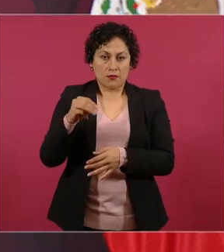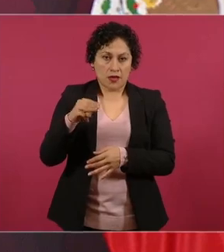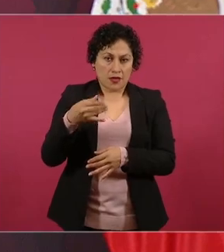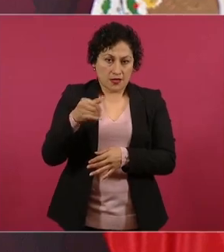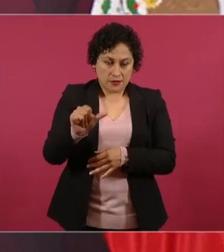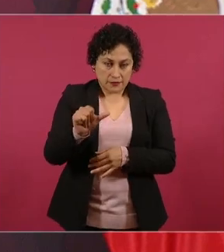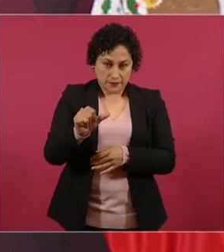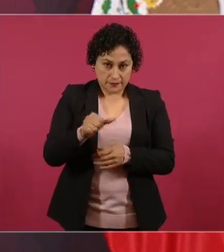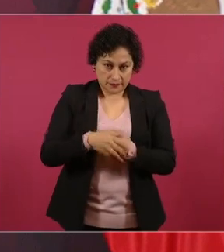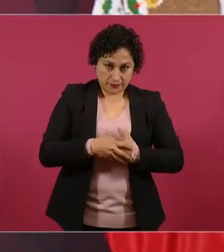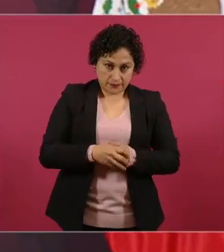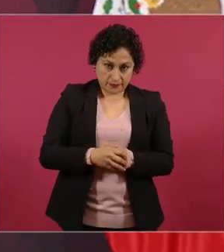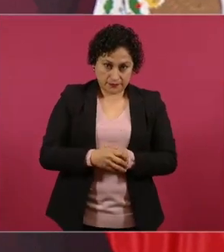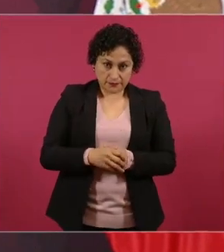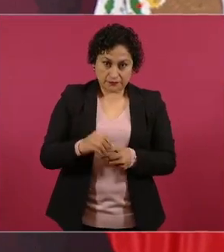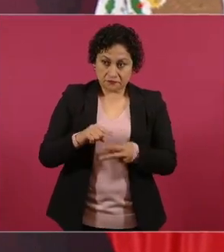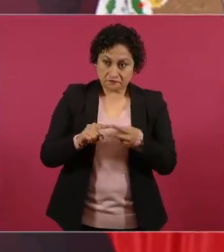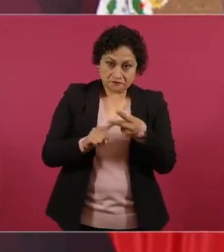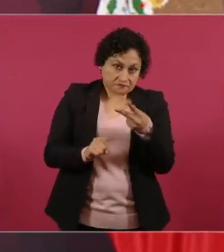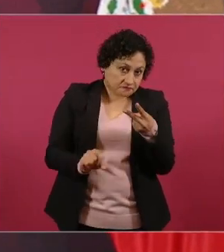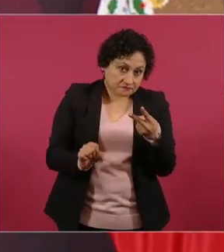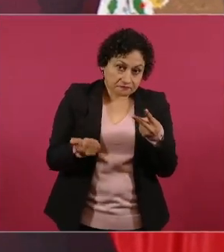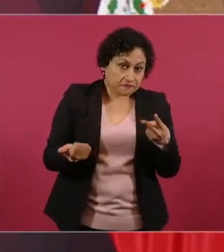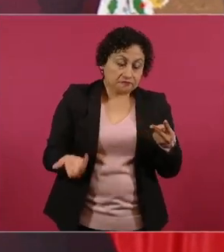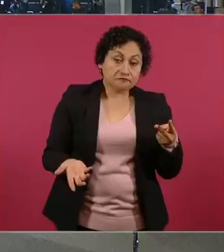¿Qué otra cosa?